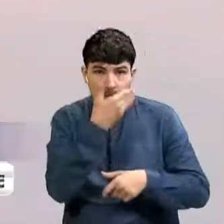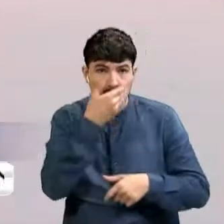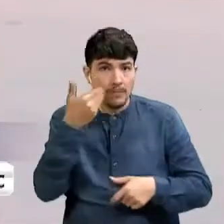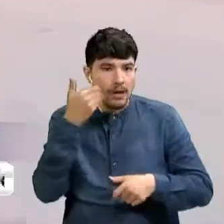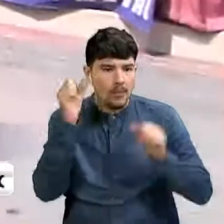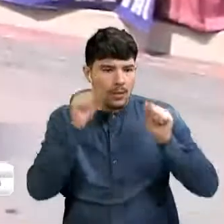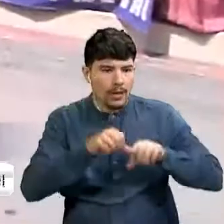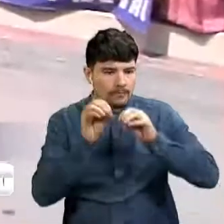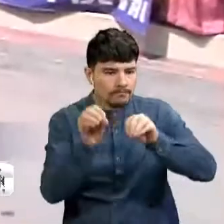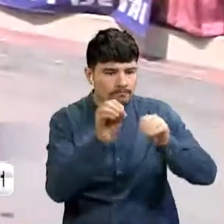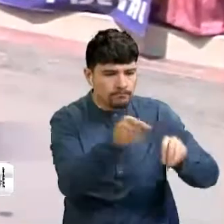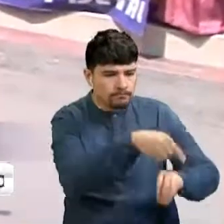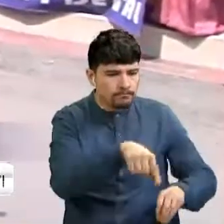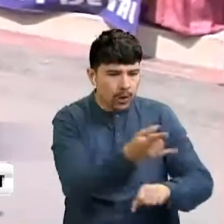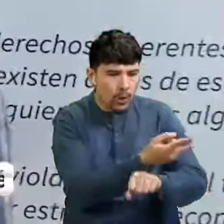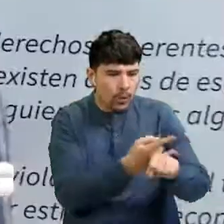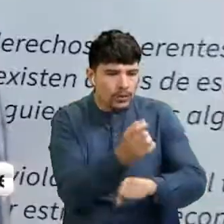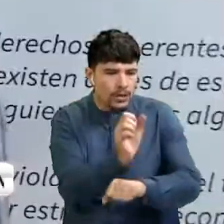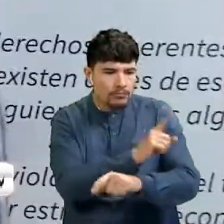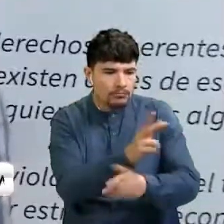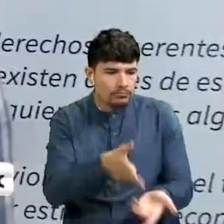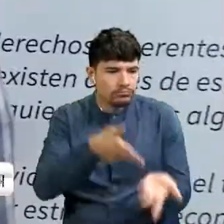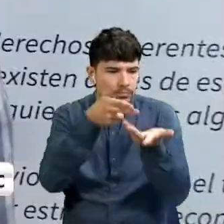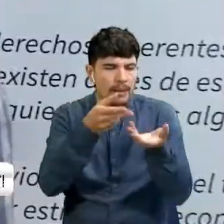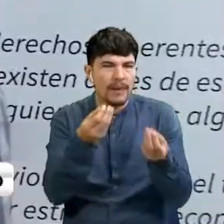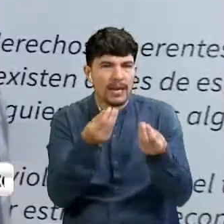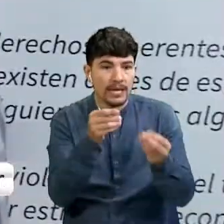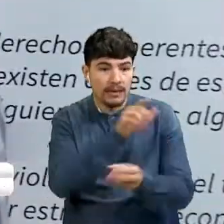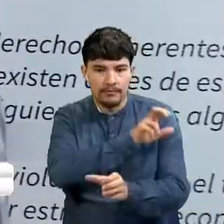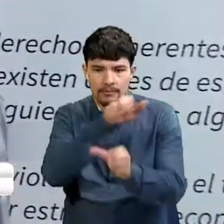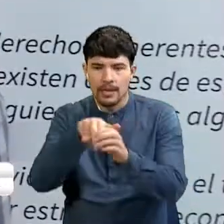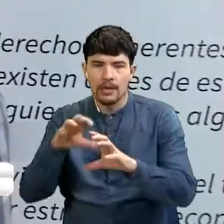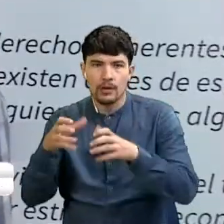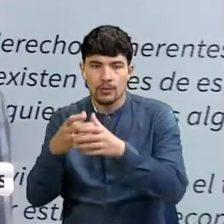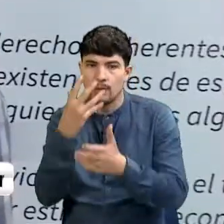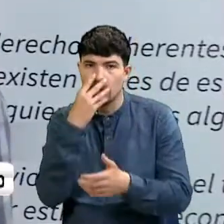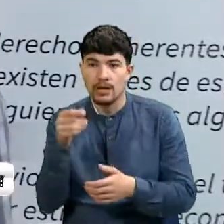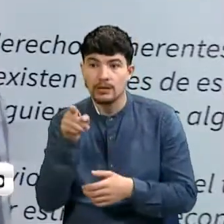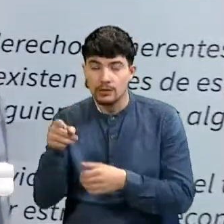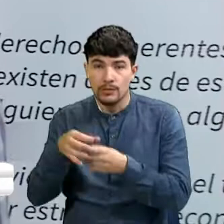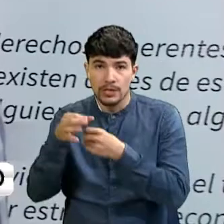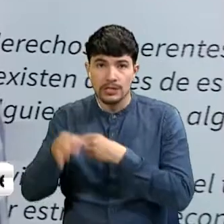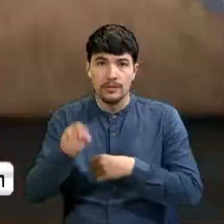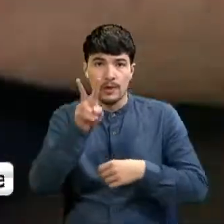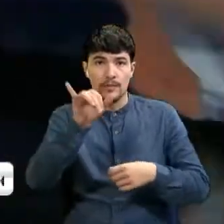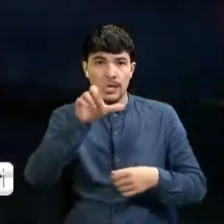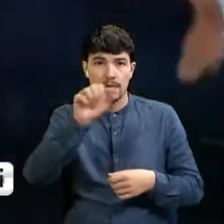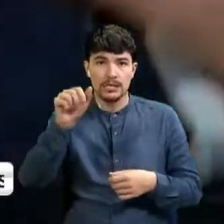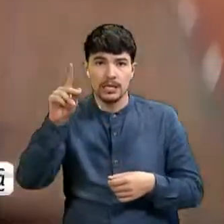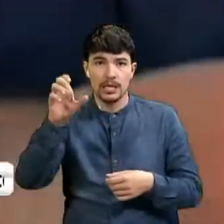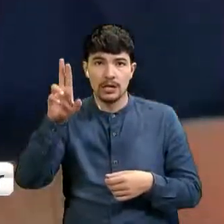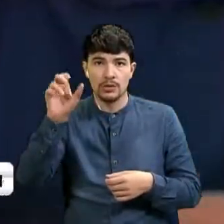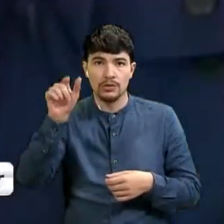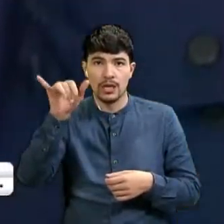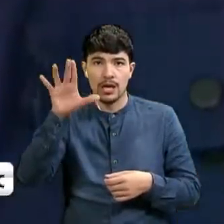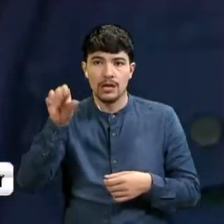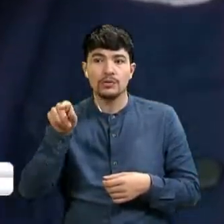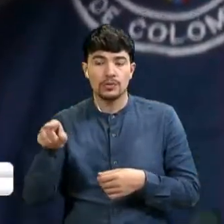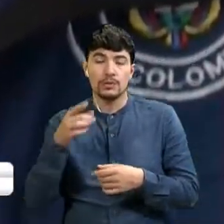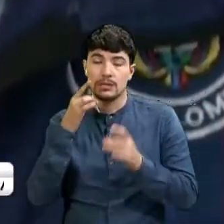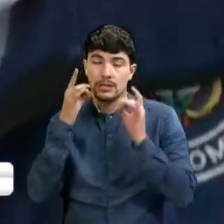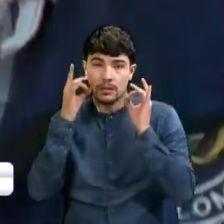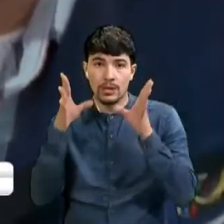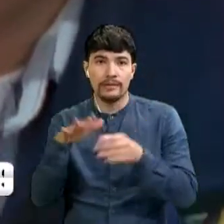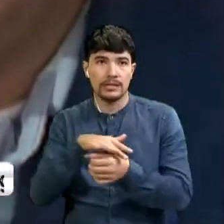para que estén al servicio de las bandas criminales, igualmente Villarrosario. Se sabe que Villarrosario no es una mentira lo que está pasando. Según los defensores de derechos